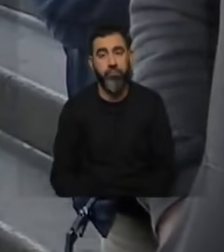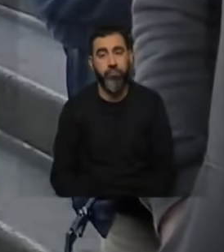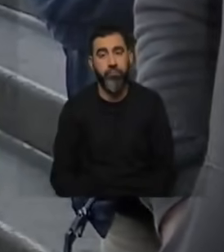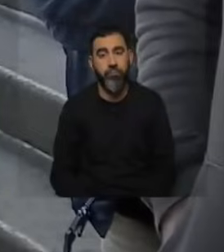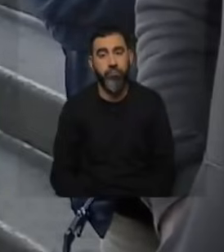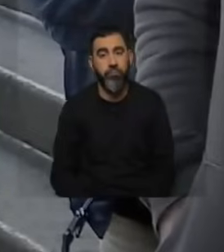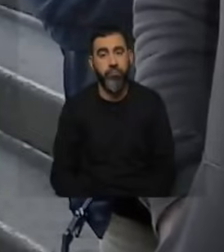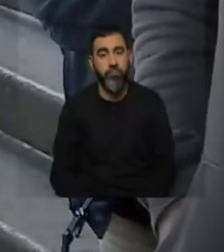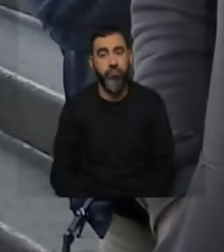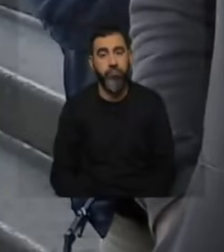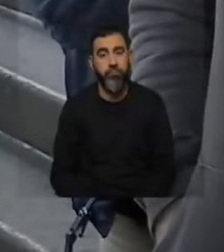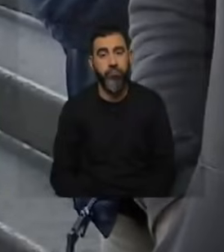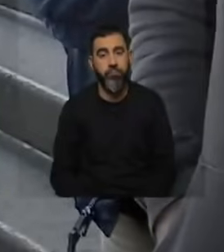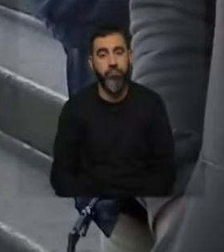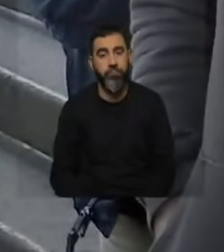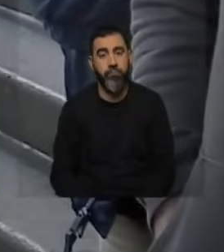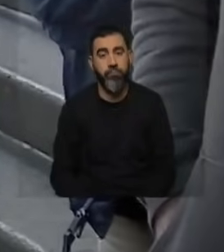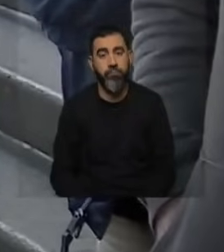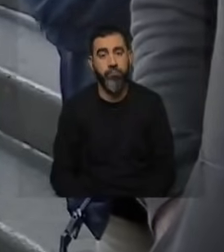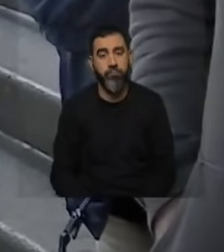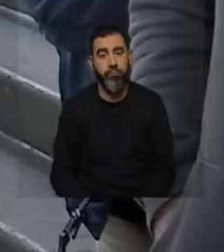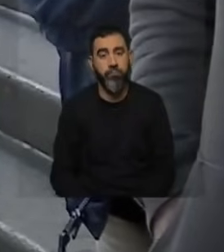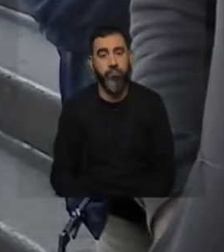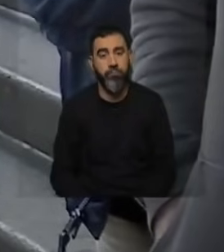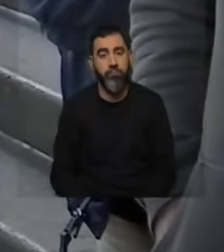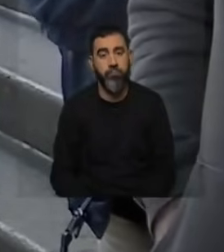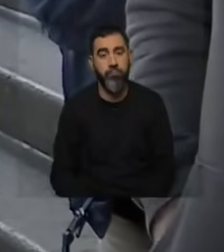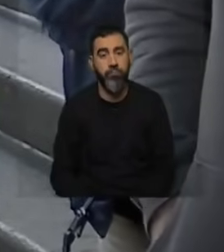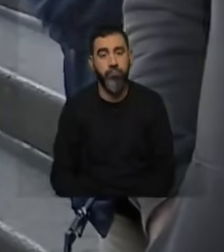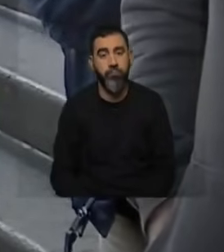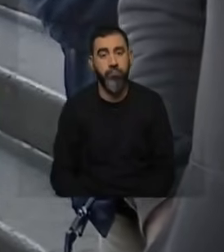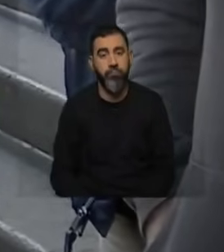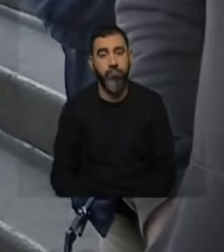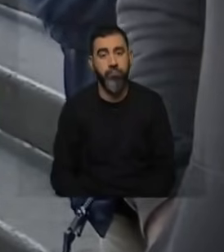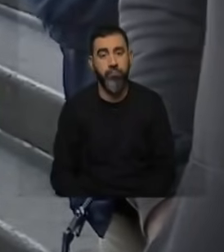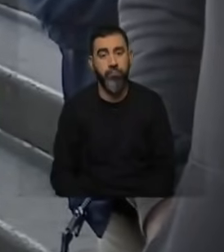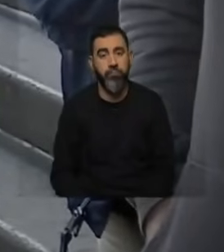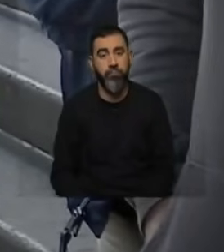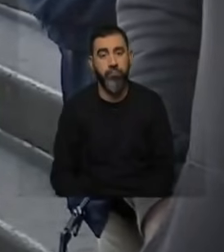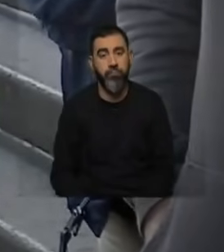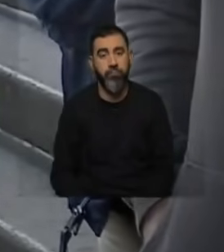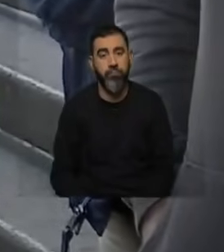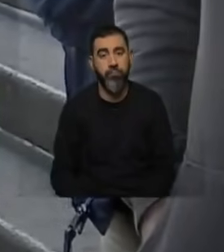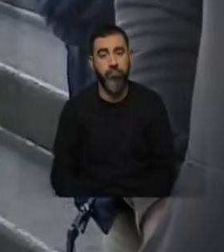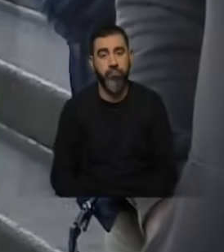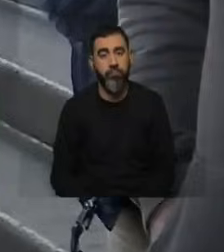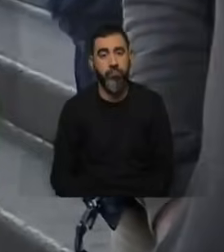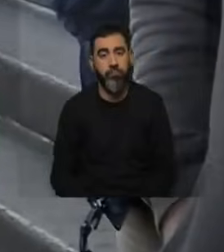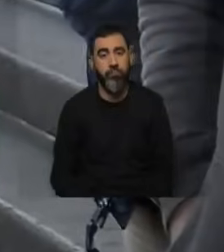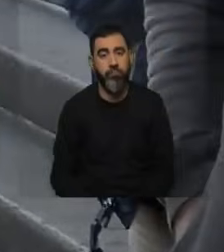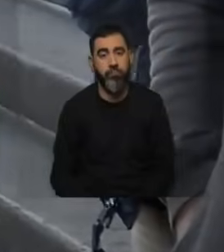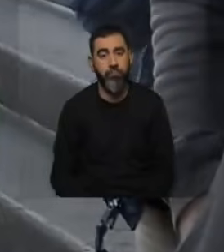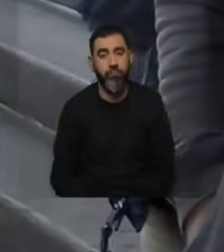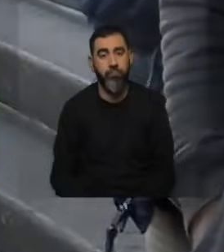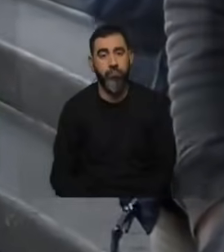específico no hay un proceso un proyecto es ellos estudian ahí solos y luego ingresan a otro Liceo de golpe no hay una